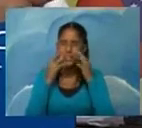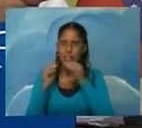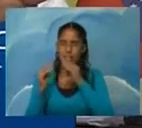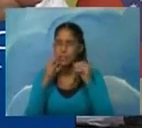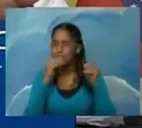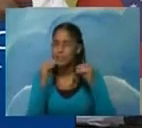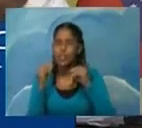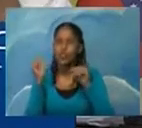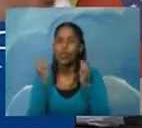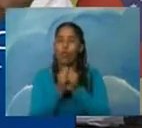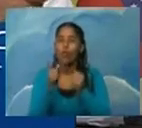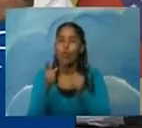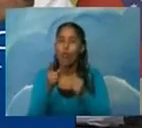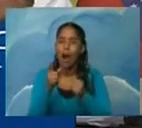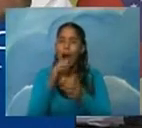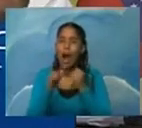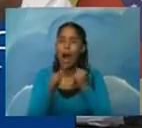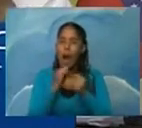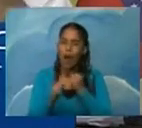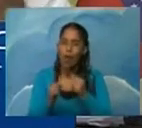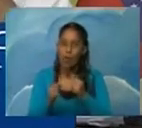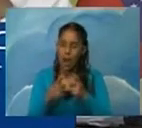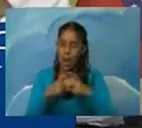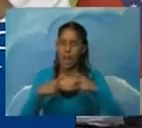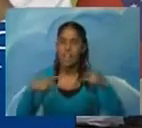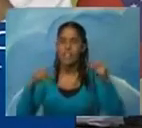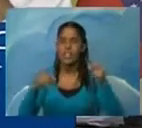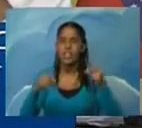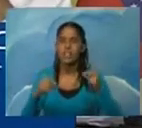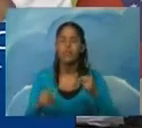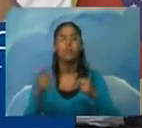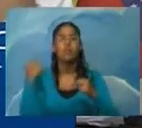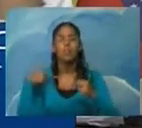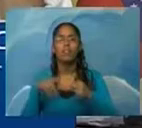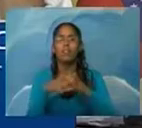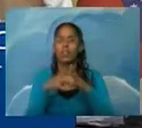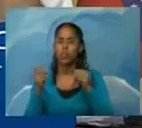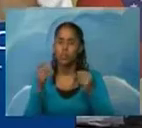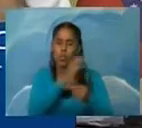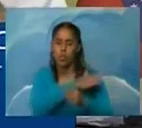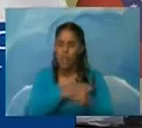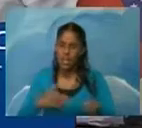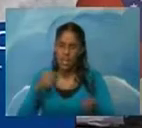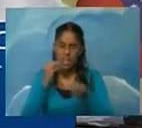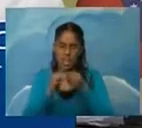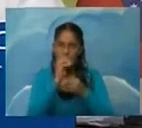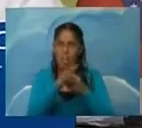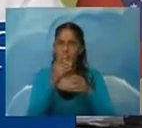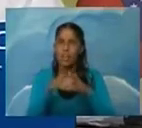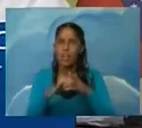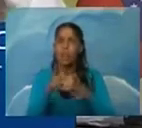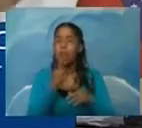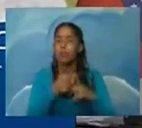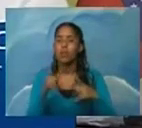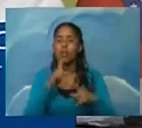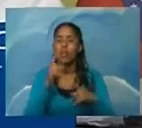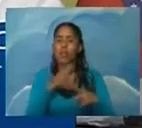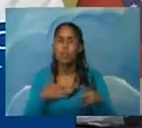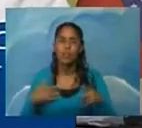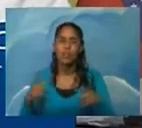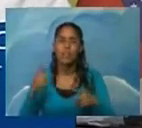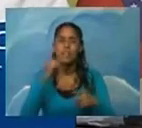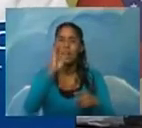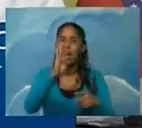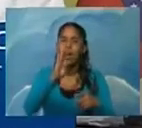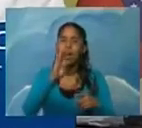ají, con cebolla, puede meterle pimentón también si usted quiere, upa. Pero no le meta bachaco. ¿Cómo le va a meter bachaco? No